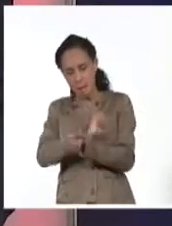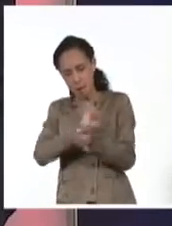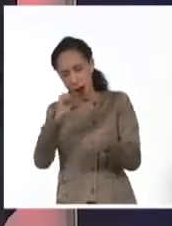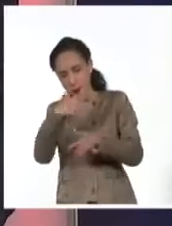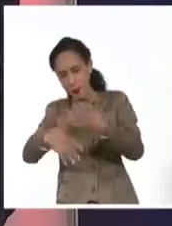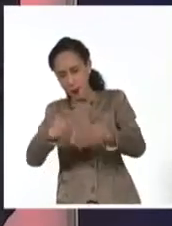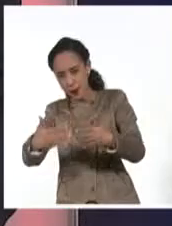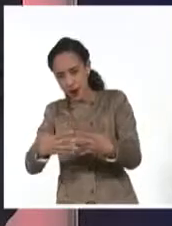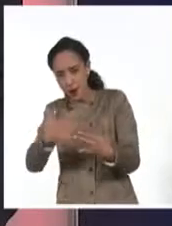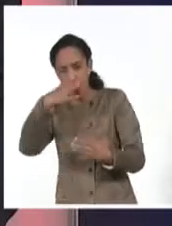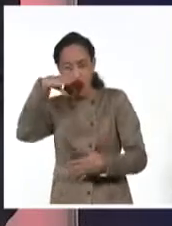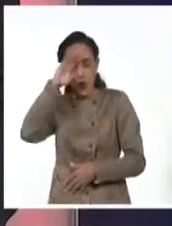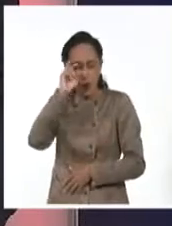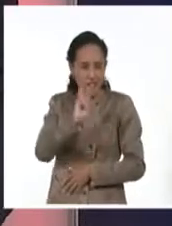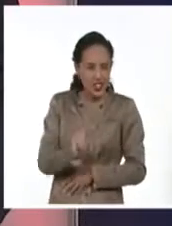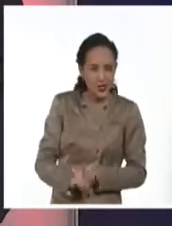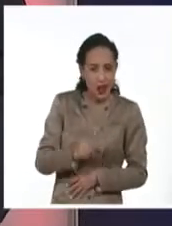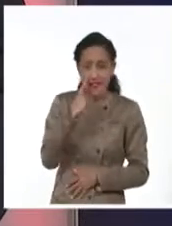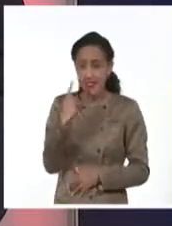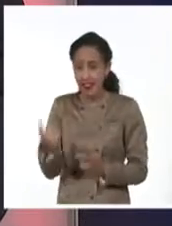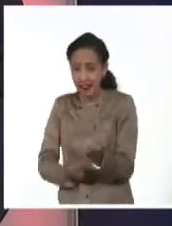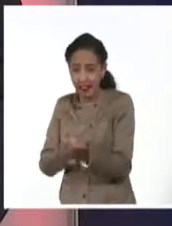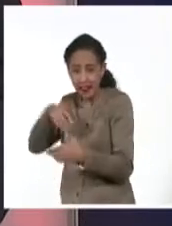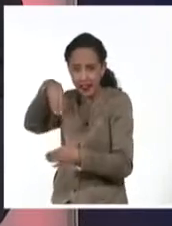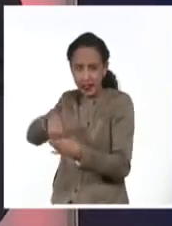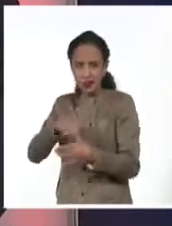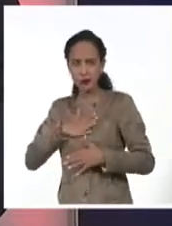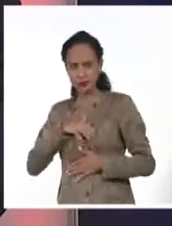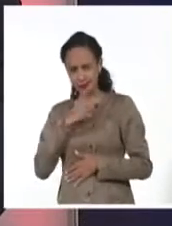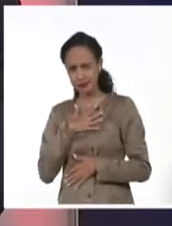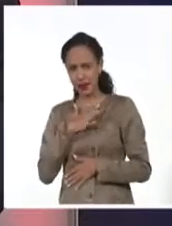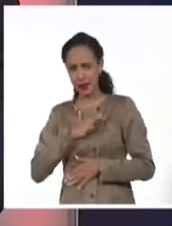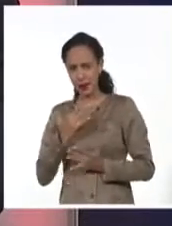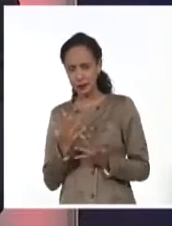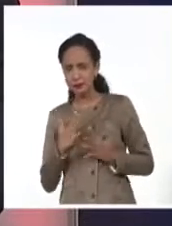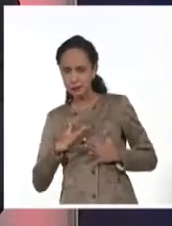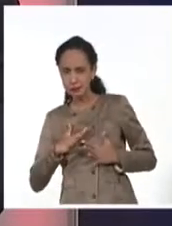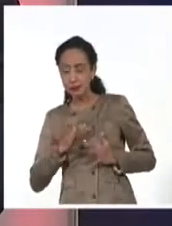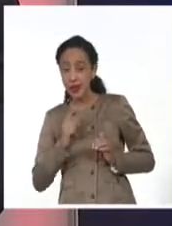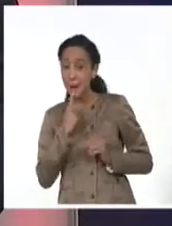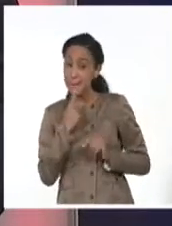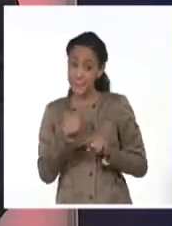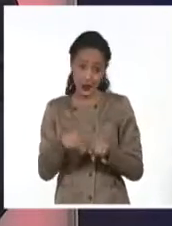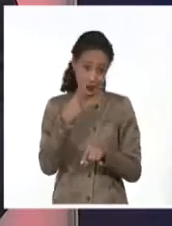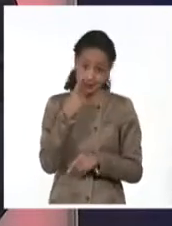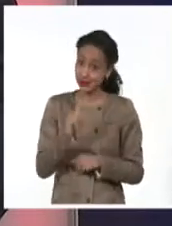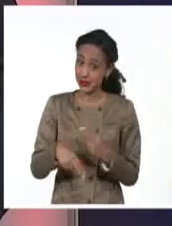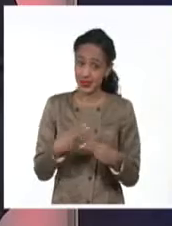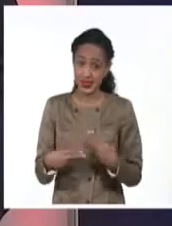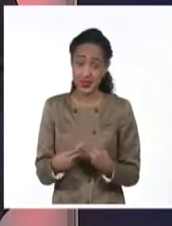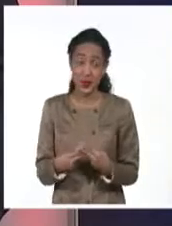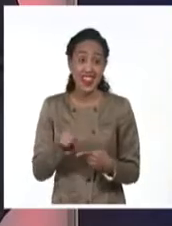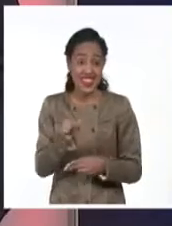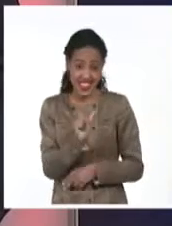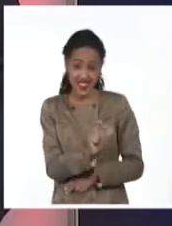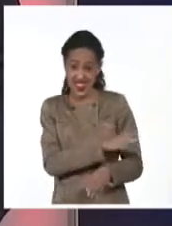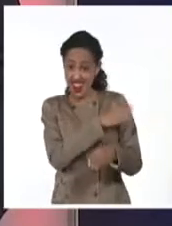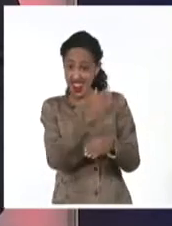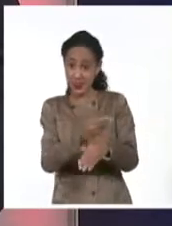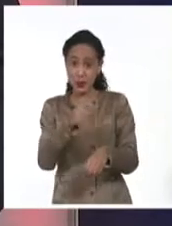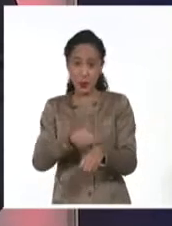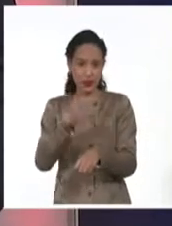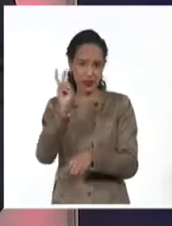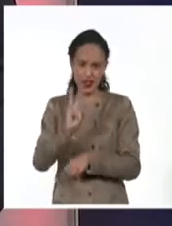nunca ocurrió, ni allí ni aquí. Desde hace tiempo la guerra no convencional contra Venezuela es un fracaso evidente. Maduro,